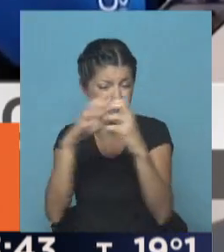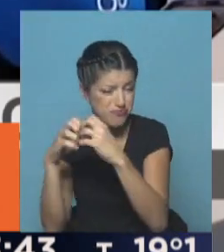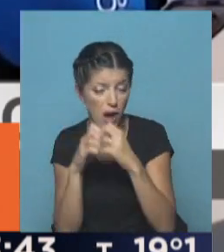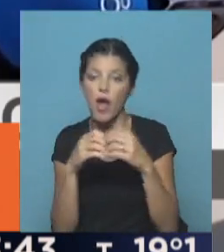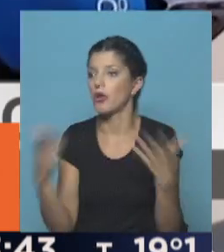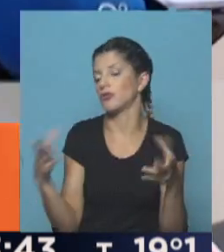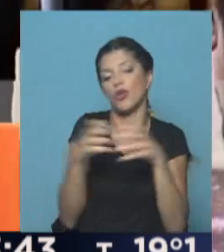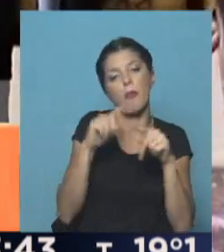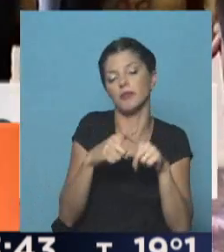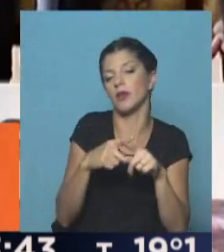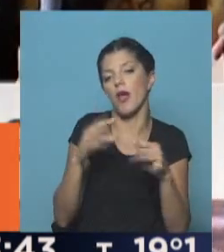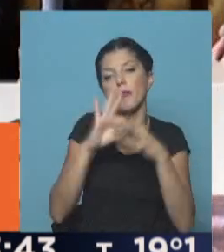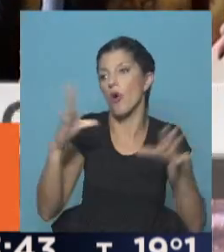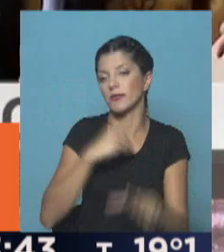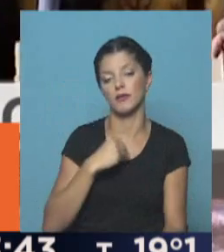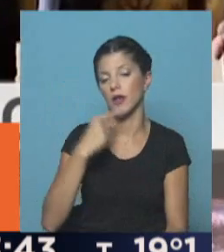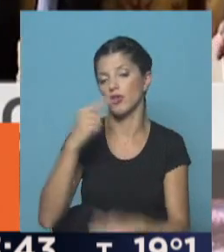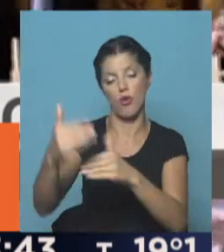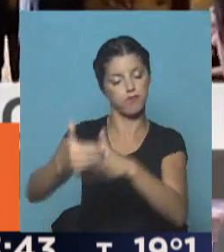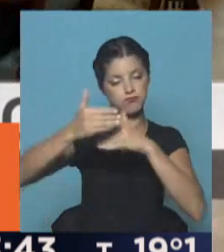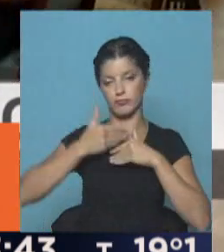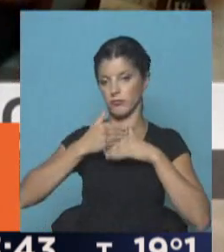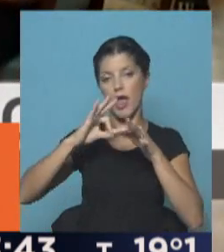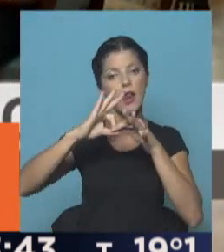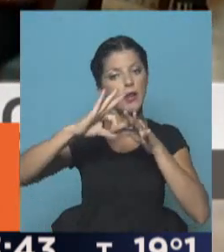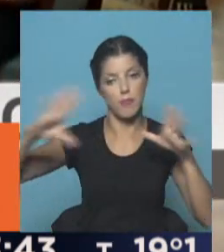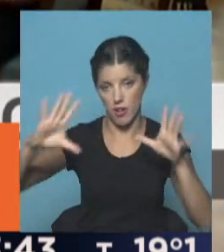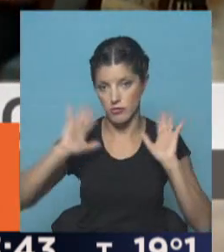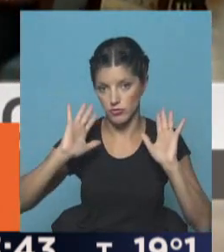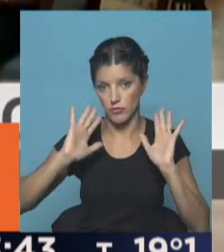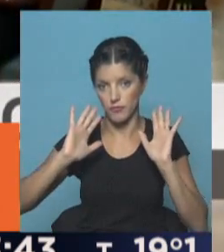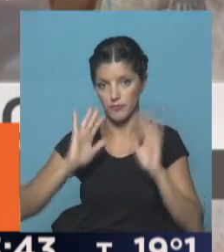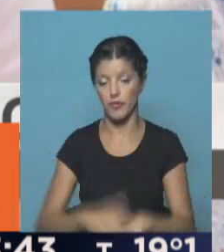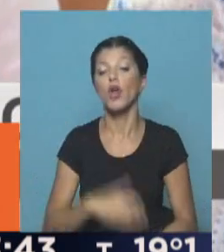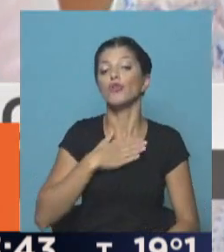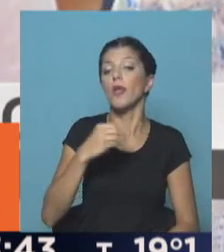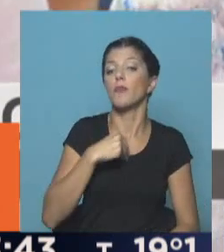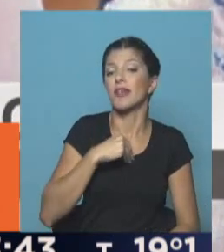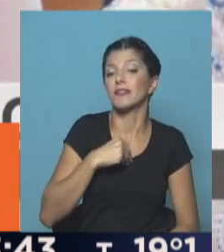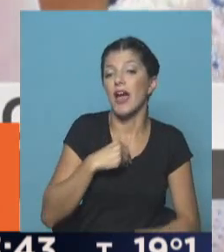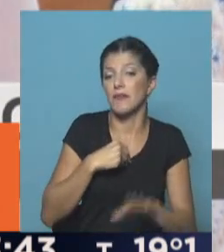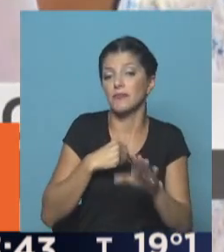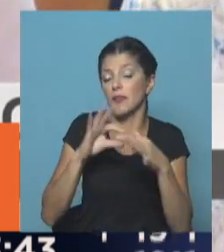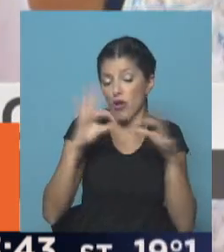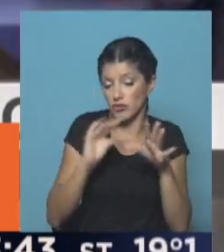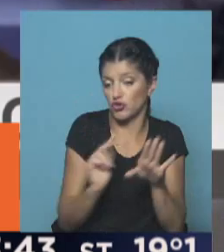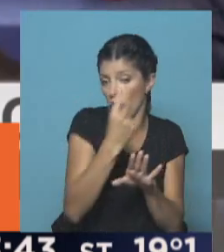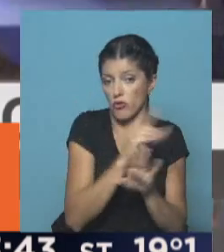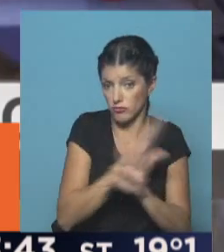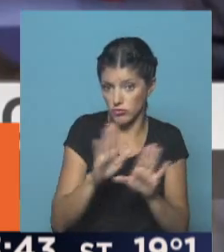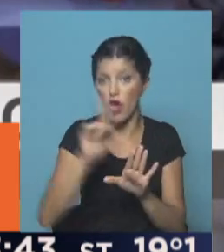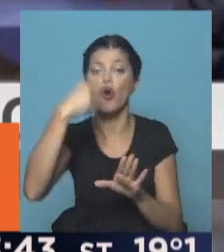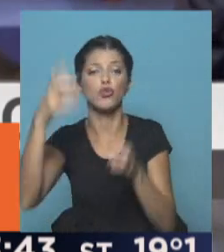la respuesta que encuentra es volver para atrás es decir dar paso para atrás y es bueno volvemos a hacer la democracia cristiana solos y en todo caso como recién